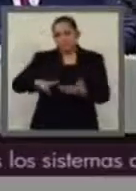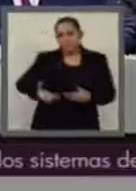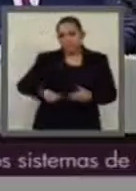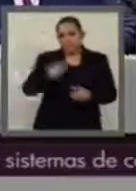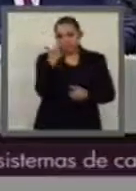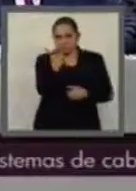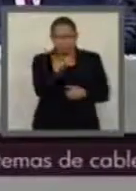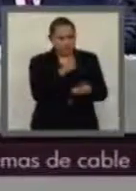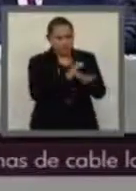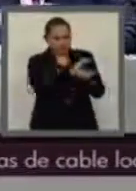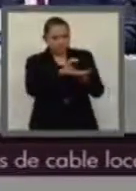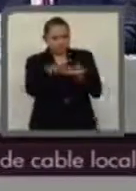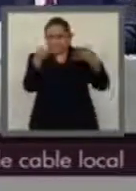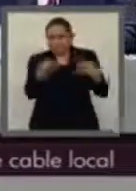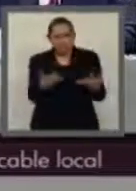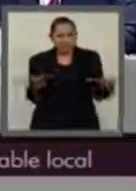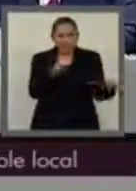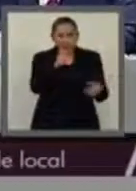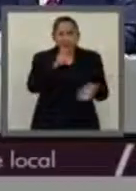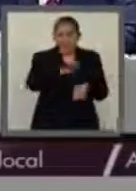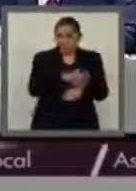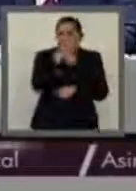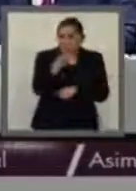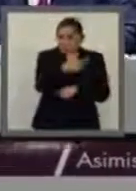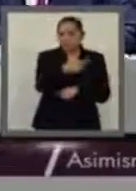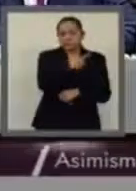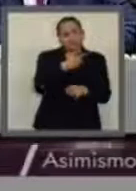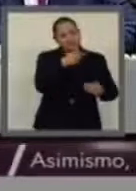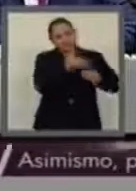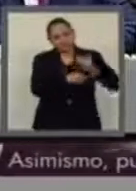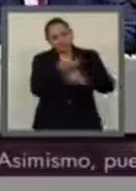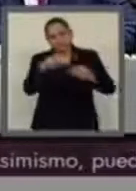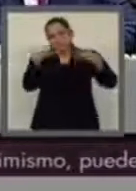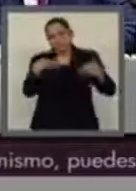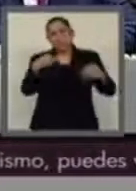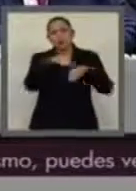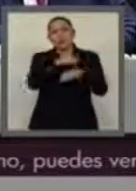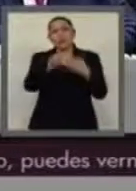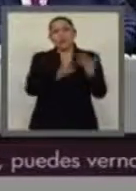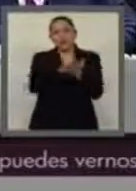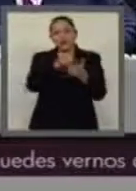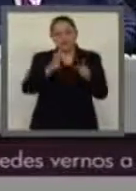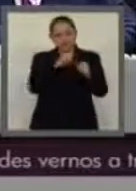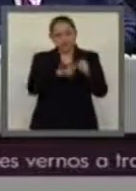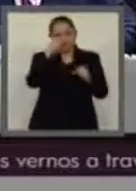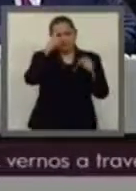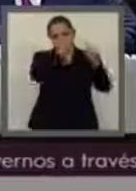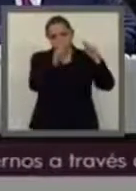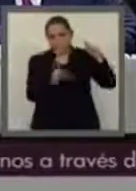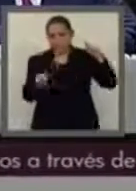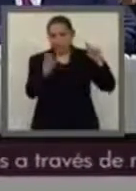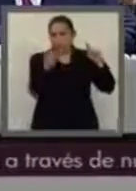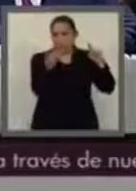por lo anterior más de 300 mil millones de pesos puntual para rescatar a la Ley Federal de Zonas Económicas afectadas. Especiales. Para